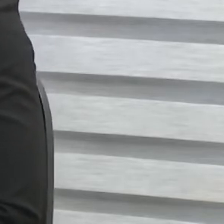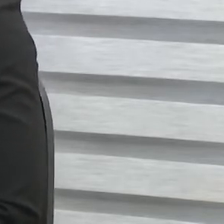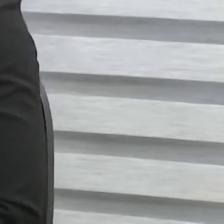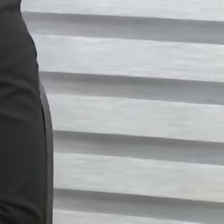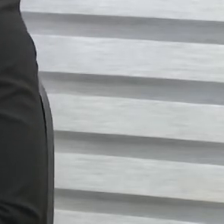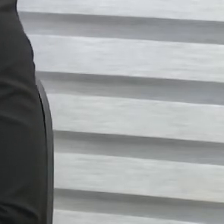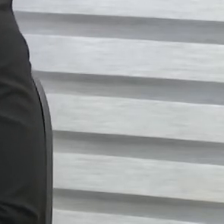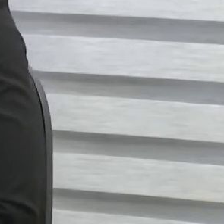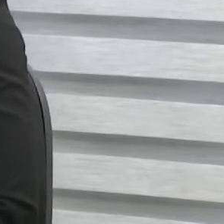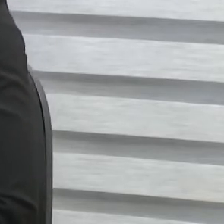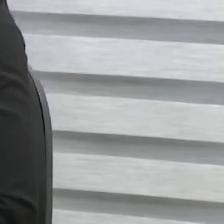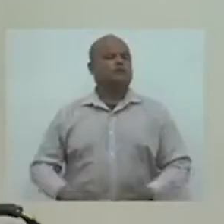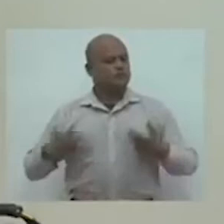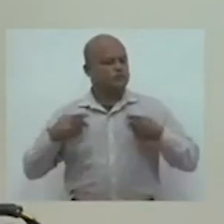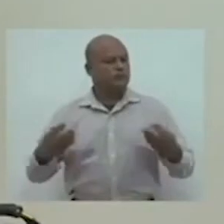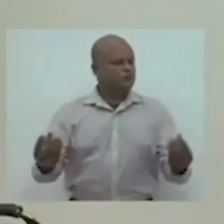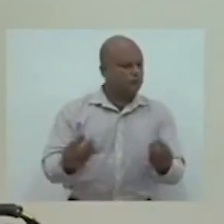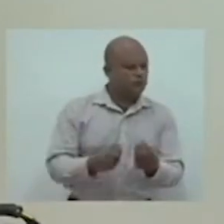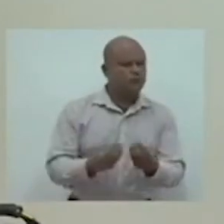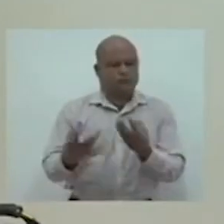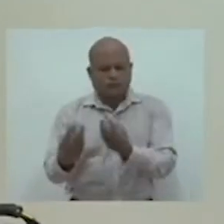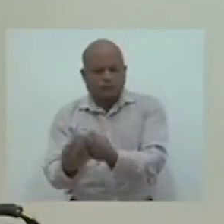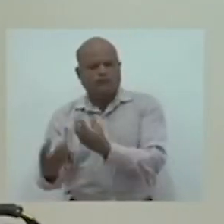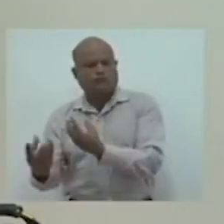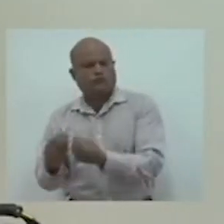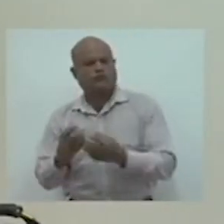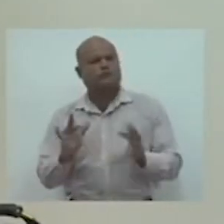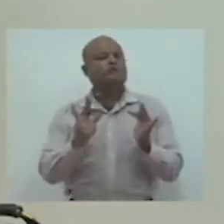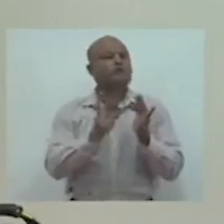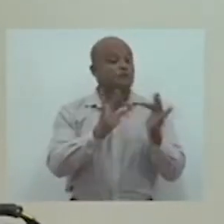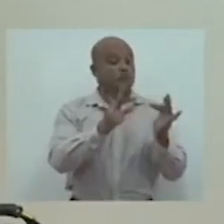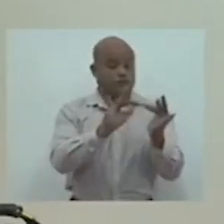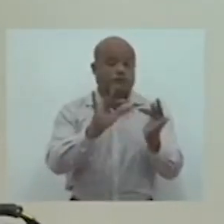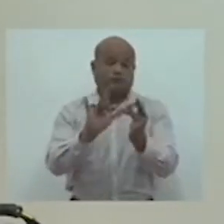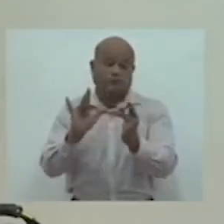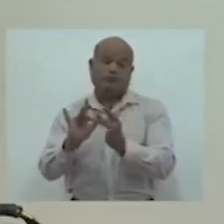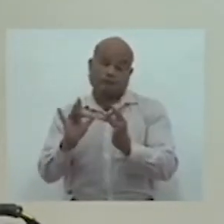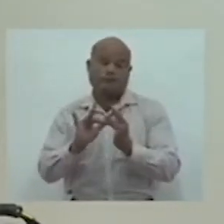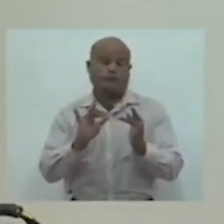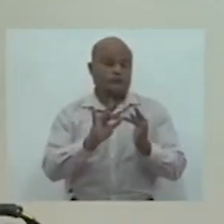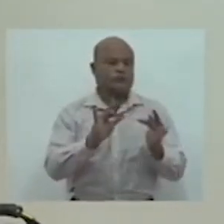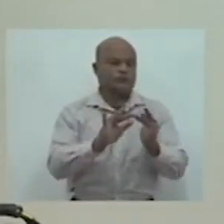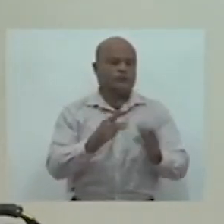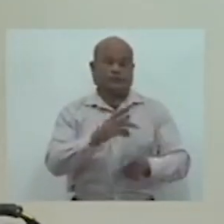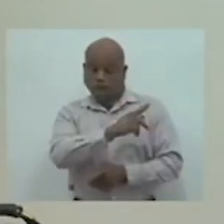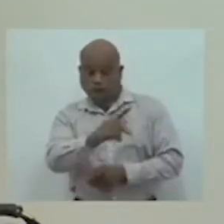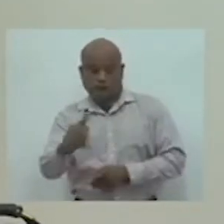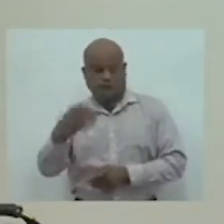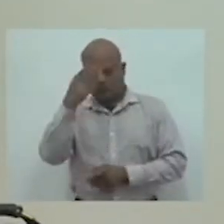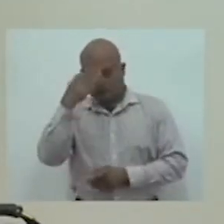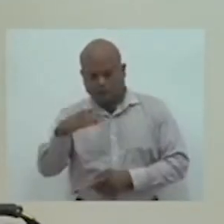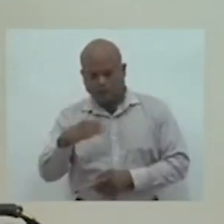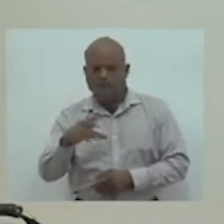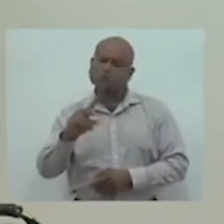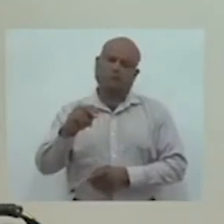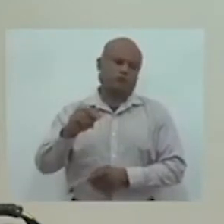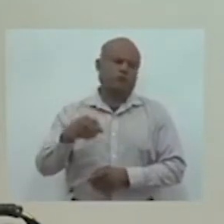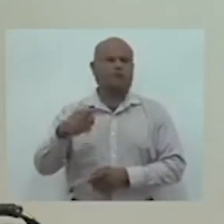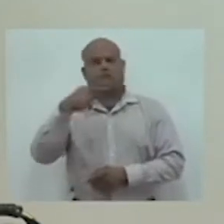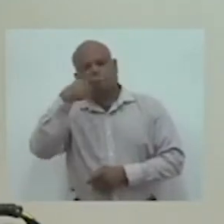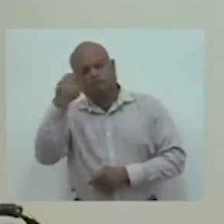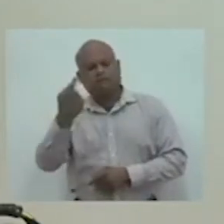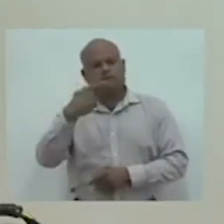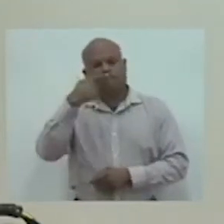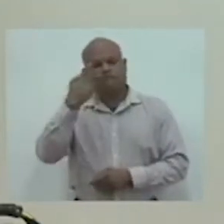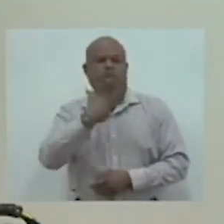pintan de colores cada claro. ayuntamiento que llega al turno. ¿A ti cívico. También te gustó, Walter? Me gustó mucho Walter López. Uh-huh. Quizá yo lo daría como el ganador del